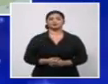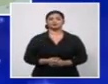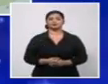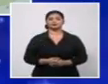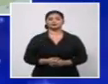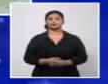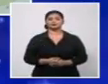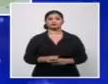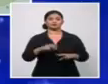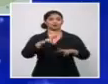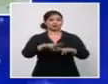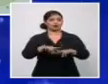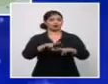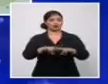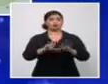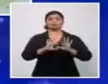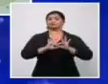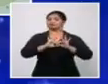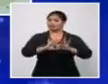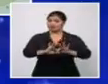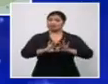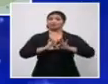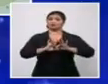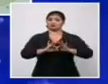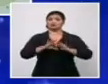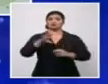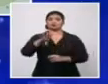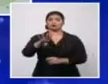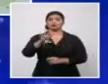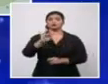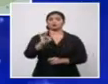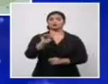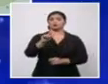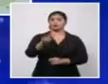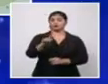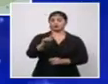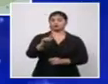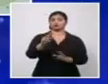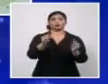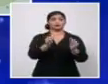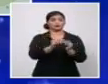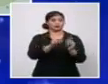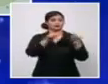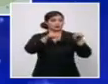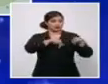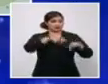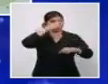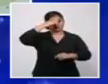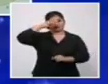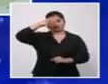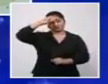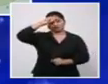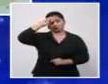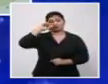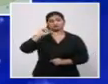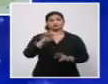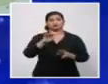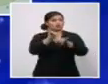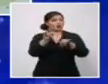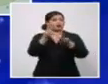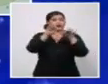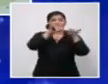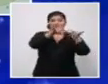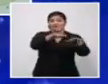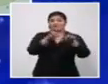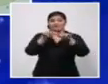elevada, 471 pacientes importados, con una dispersión que abarca los 15